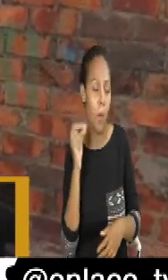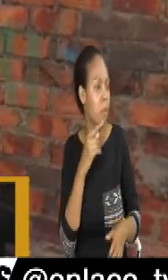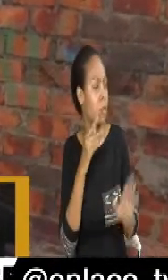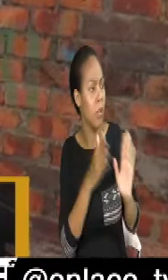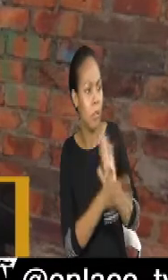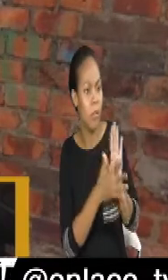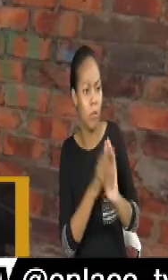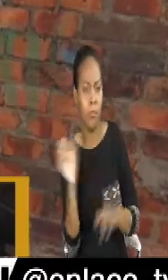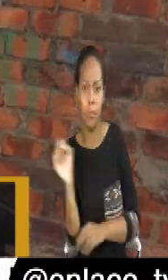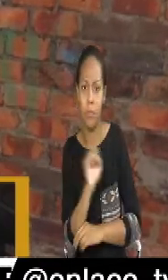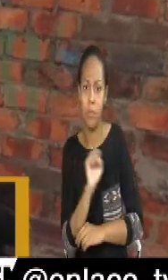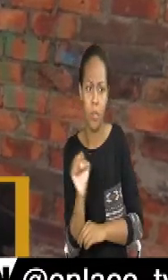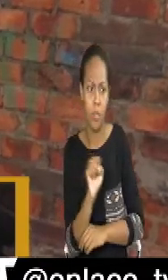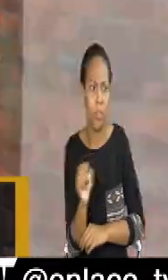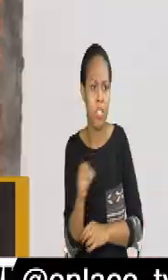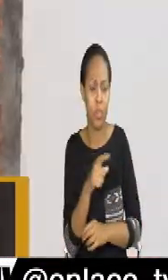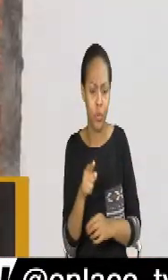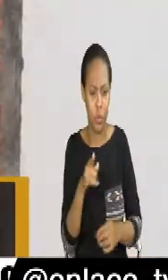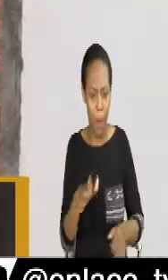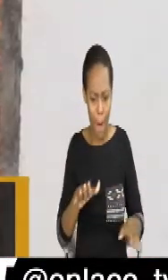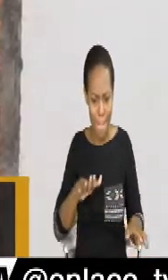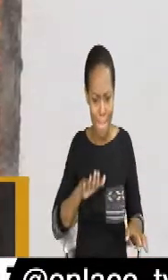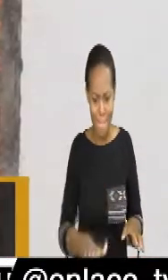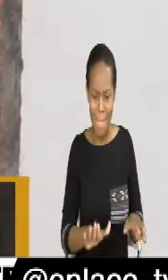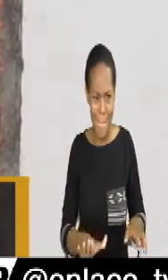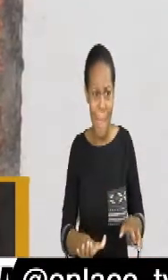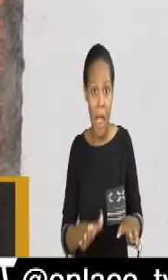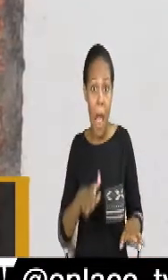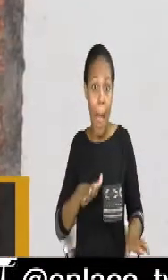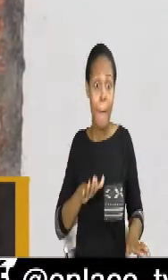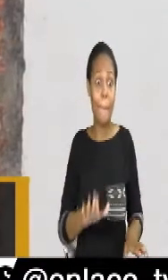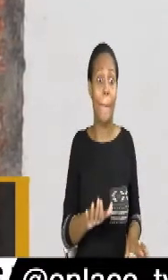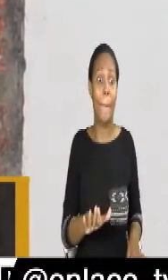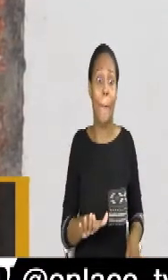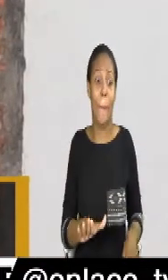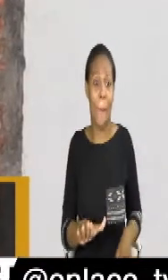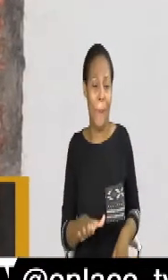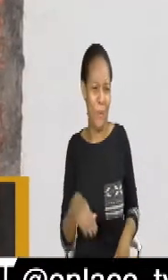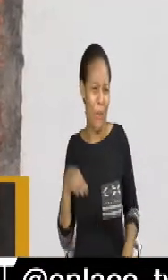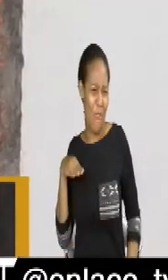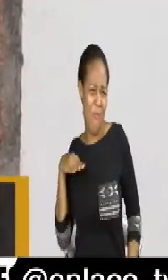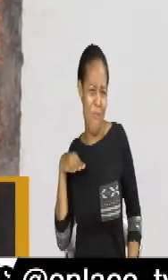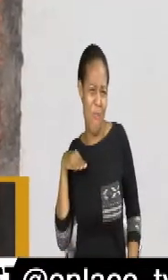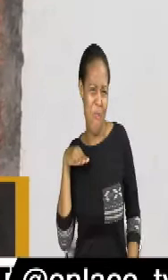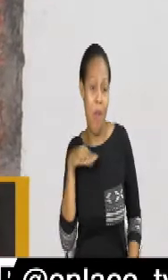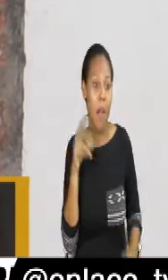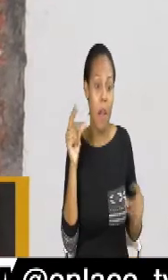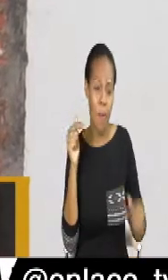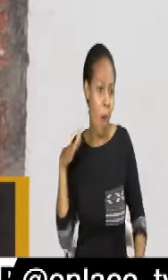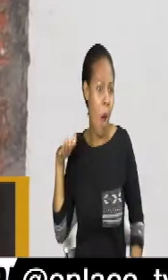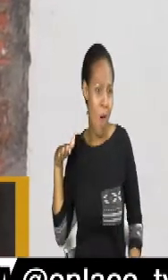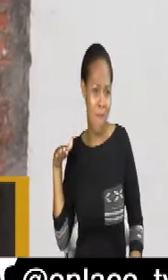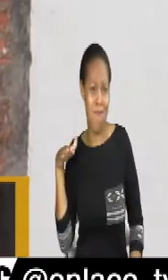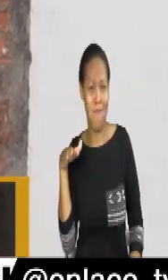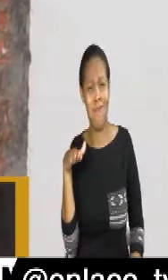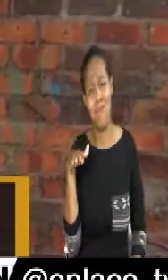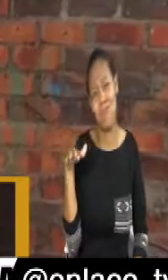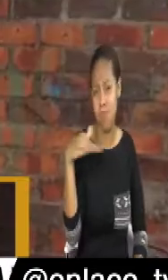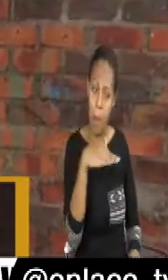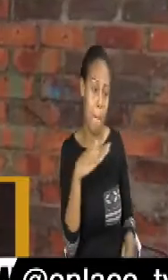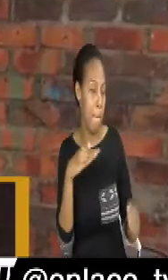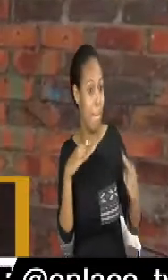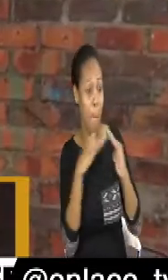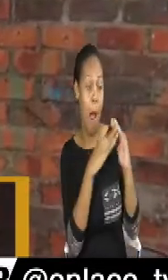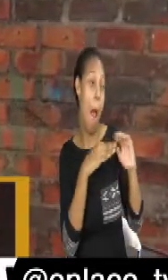se le quedó pegado el pie del acelerador y continuó su marcha y, como le digo, afortunadamente no hubo lesiones que lamentar.